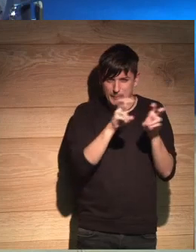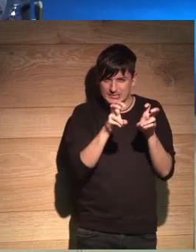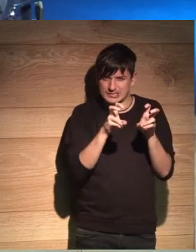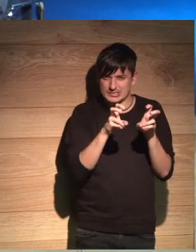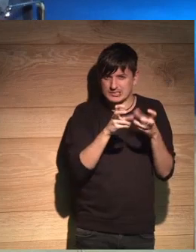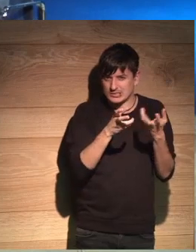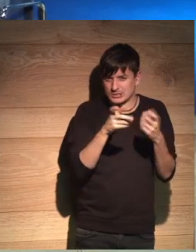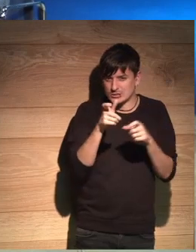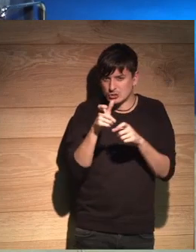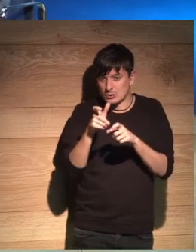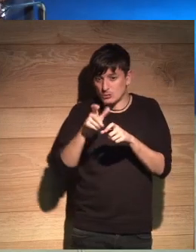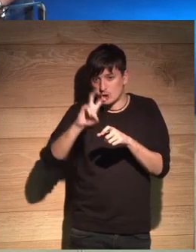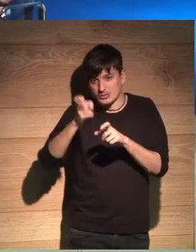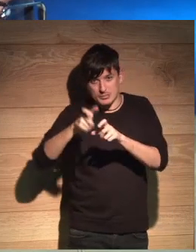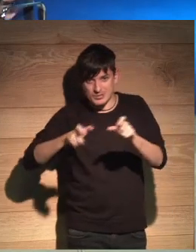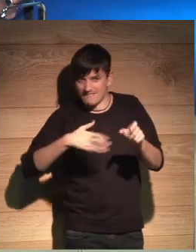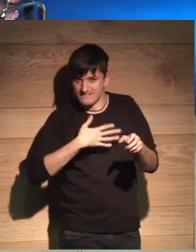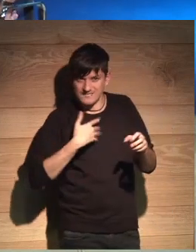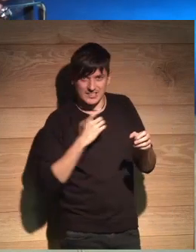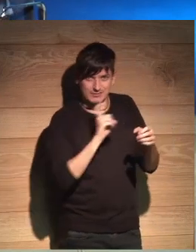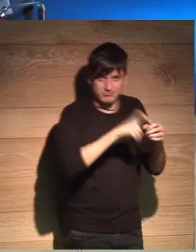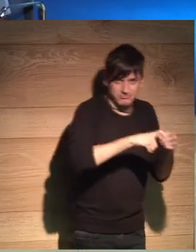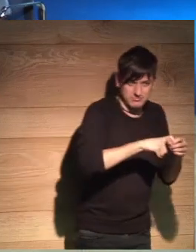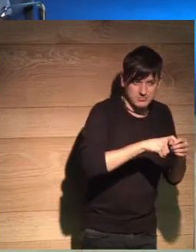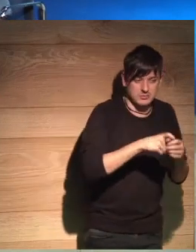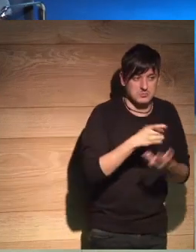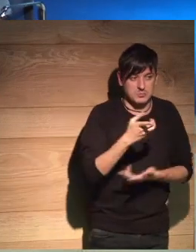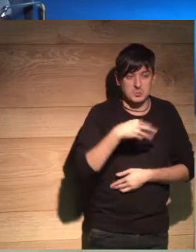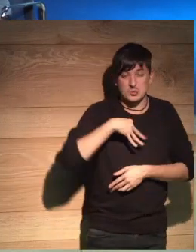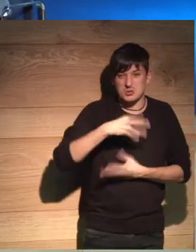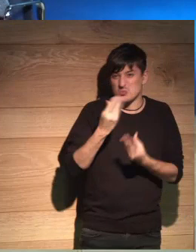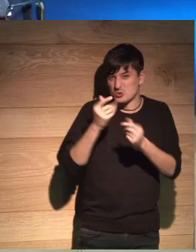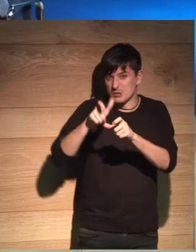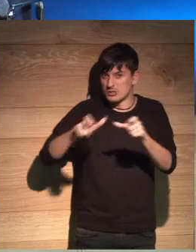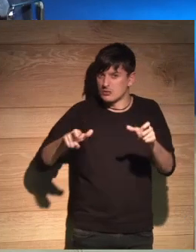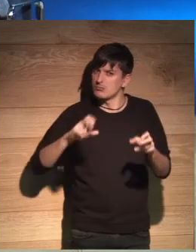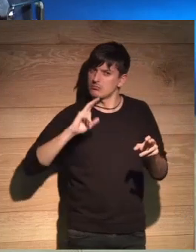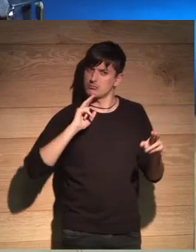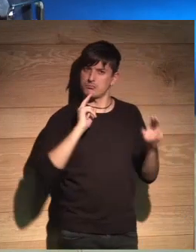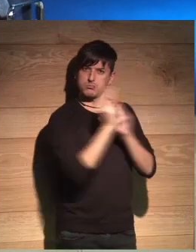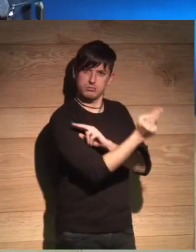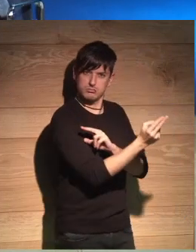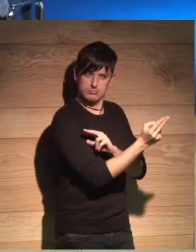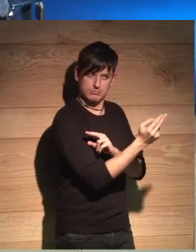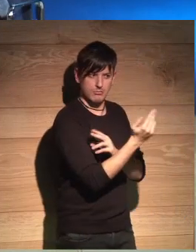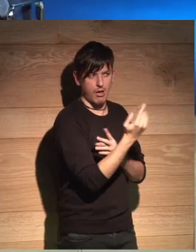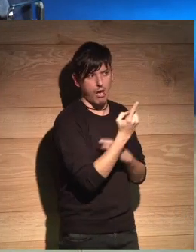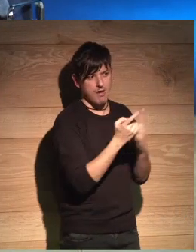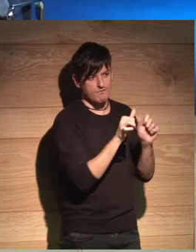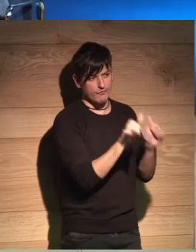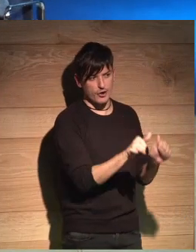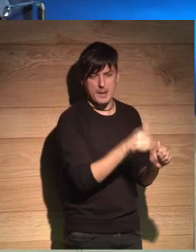otros no quieren meterse. Y esto pues probablemente provoca que mucha gente te responda, a veces